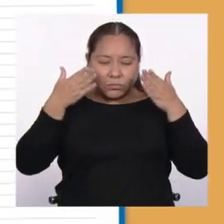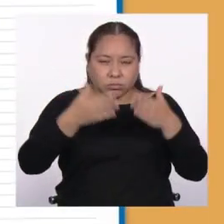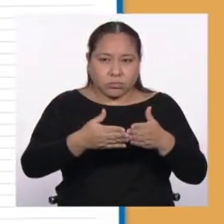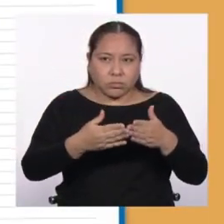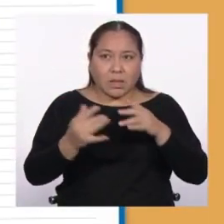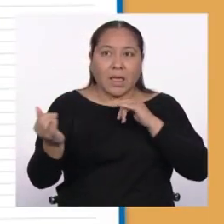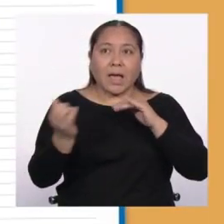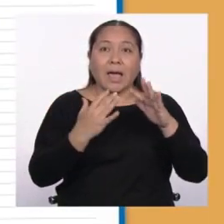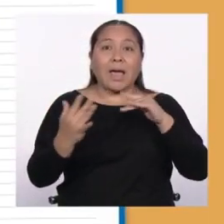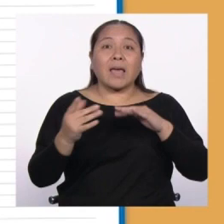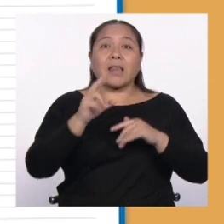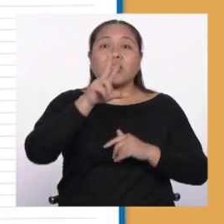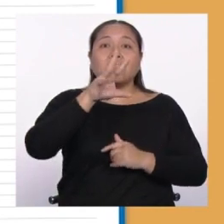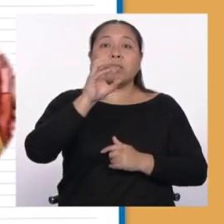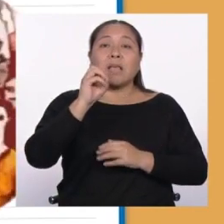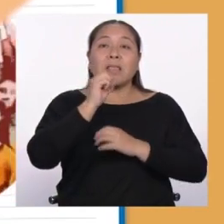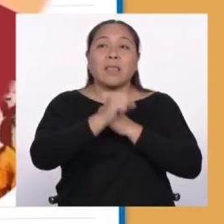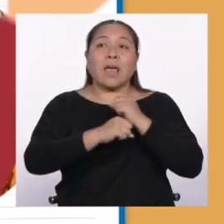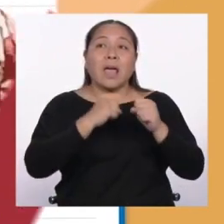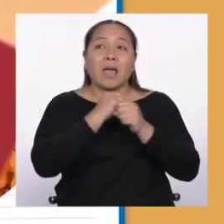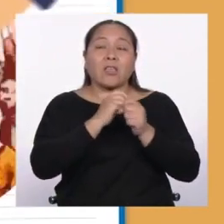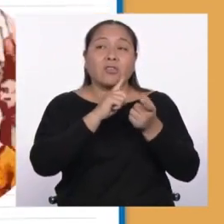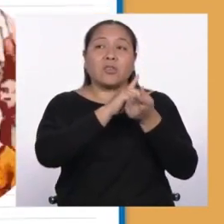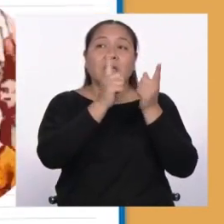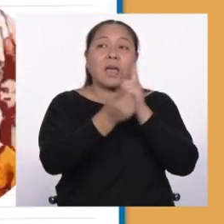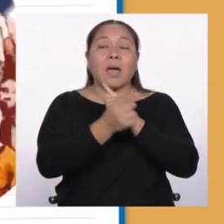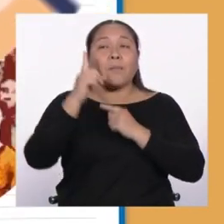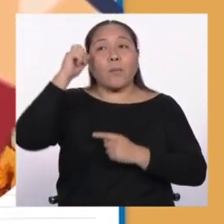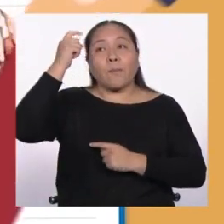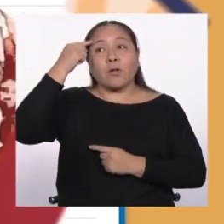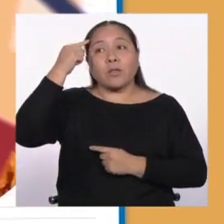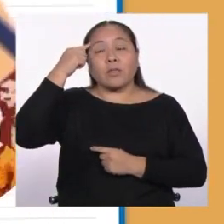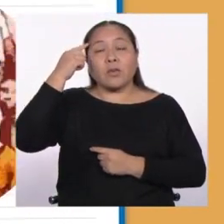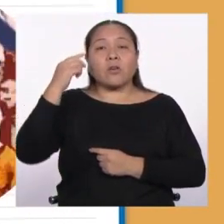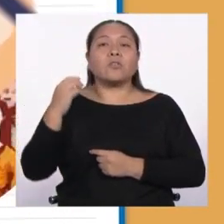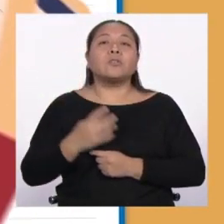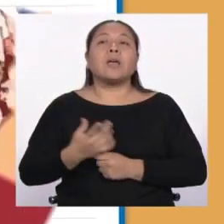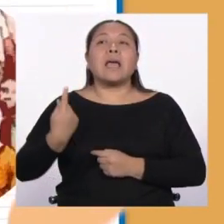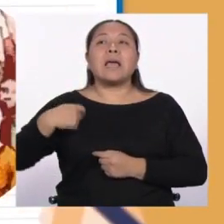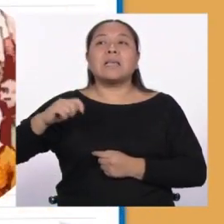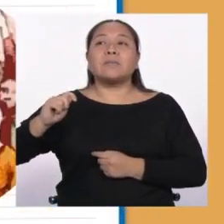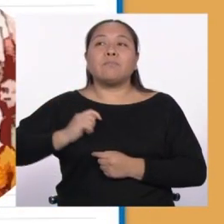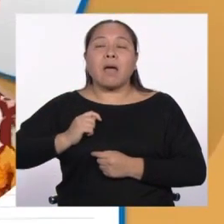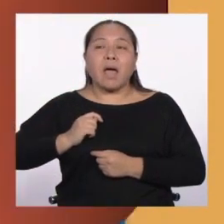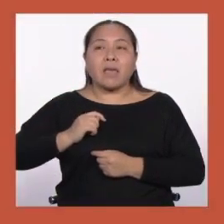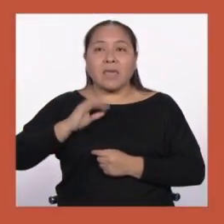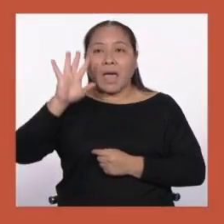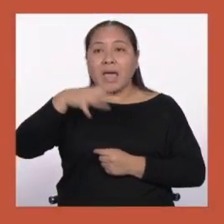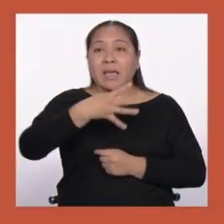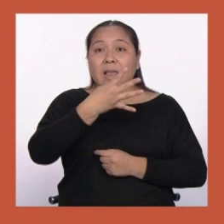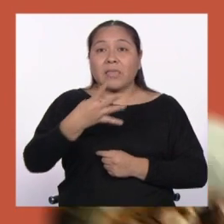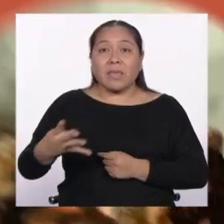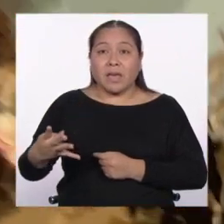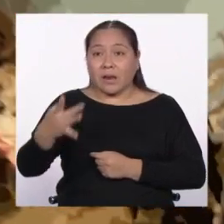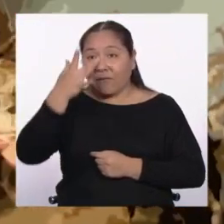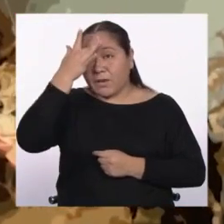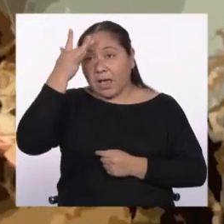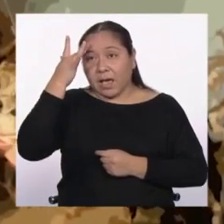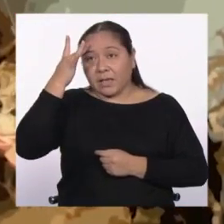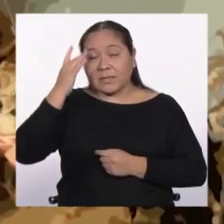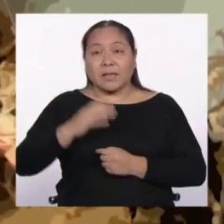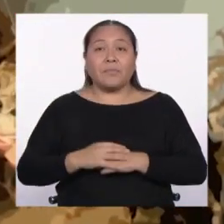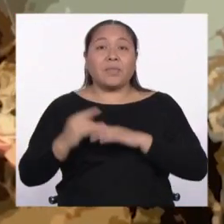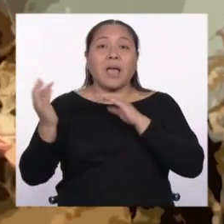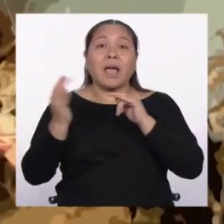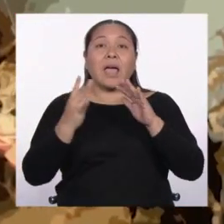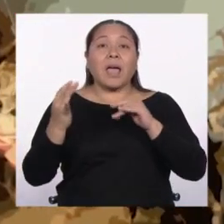Guerra de los 30 años y por los cambios políticos que ocurrieron en España, Inglaterra y Francia. La Guerra de los